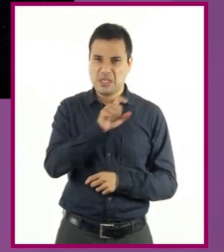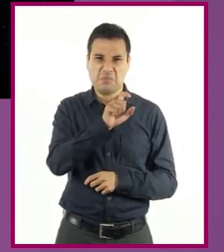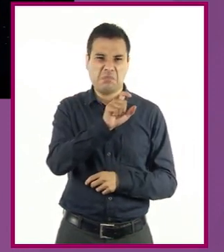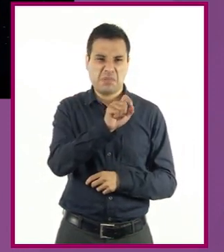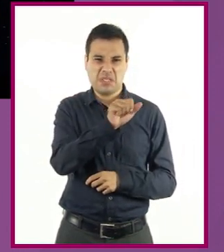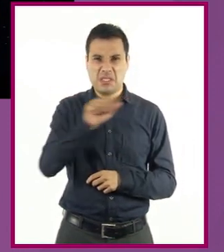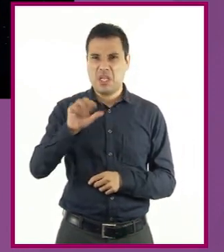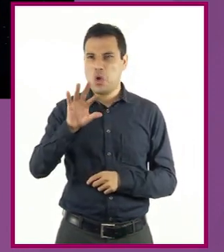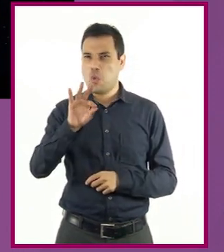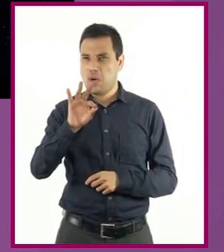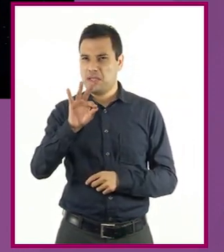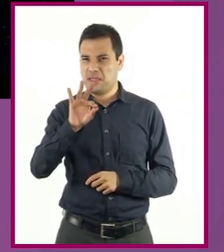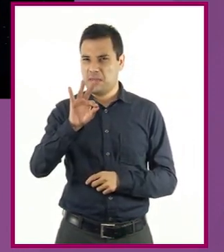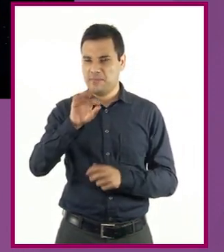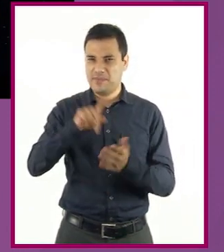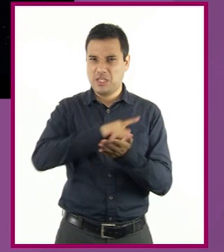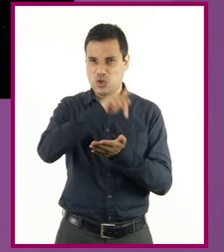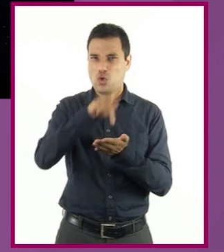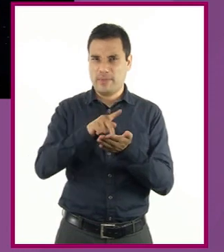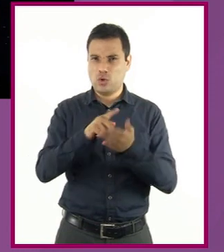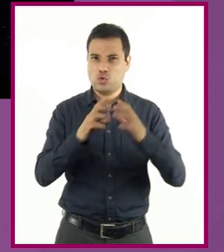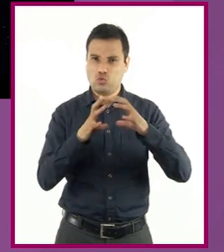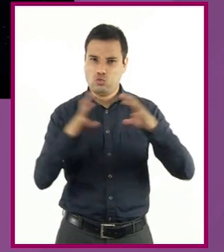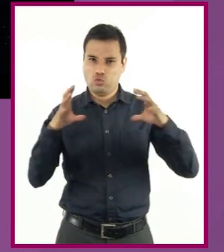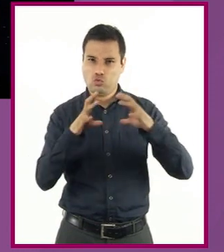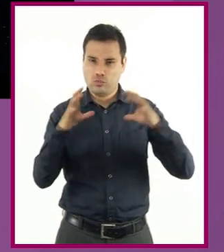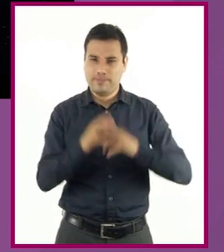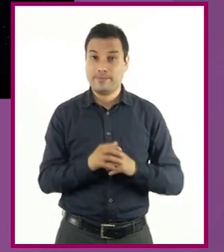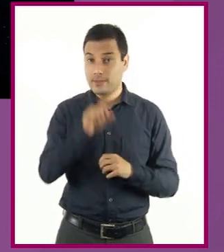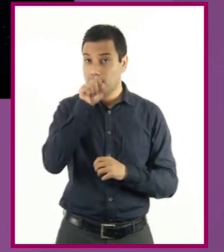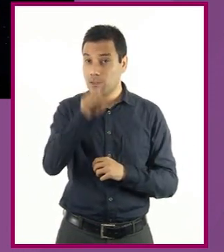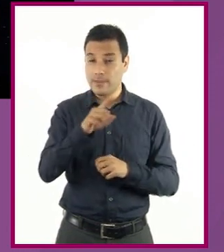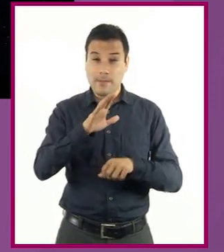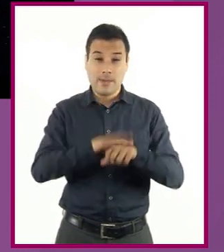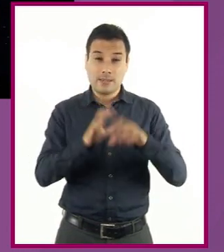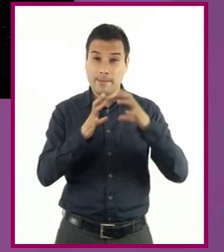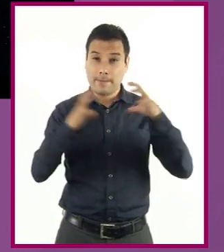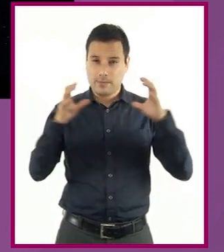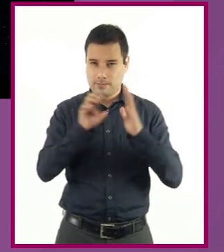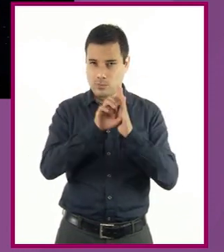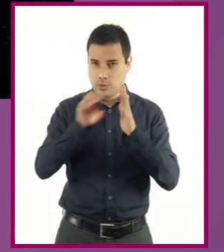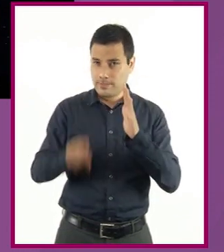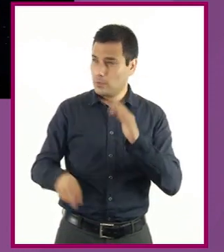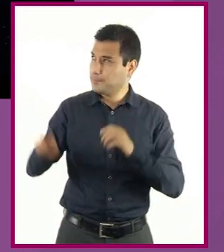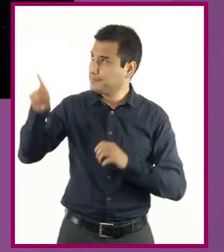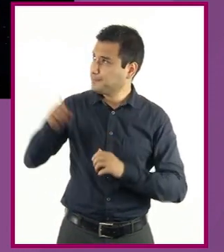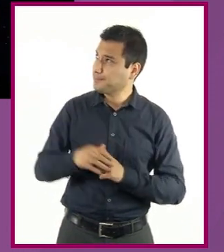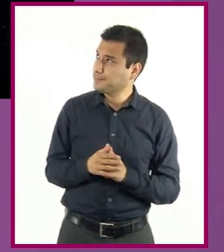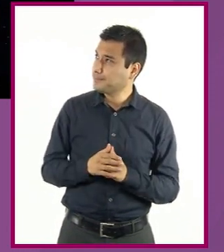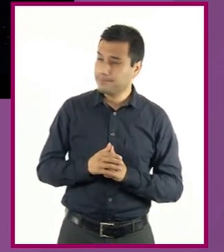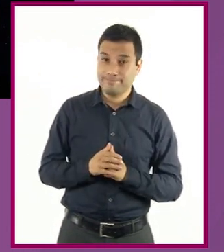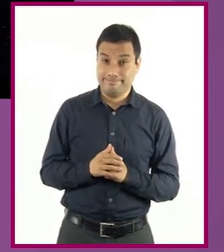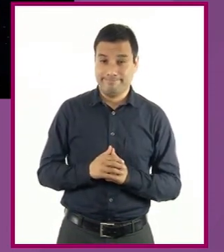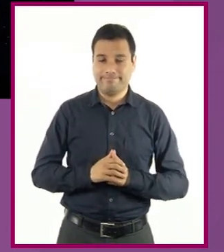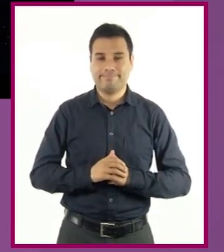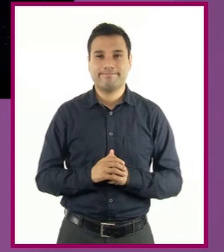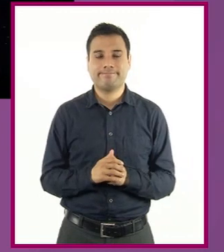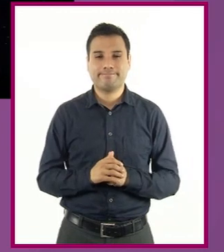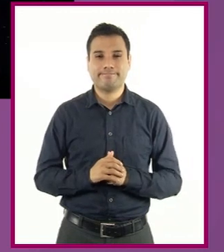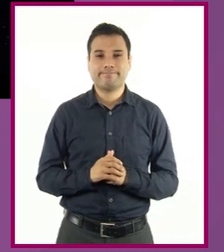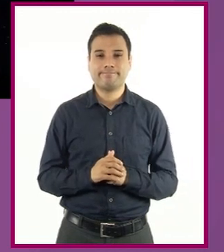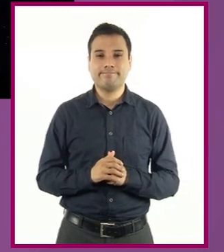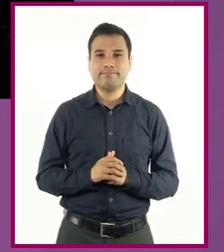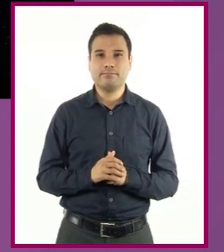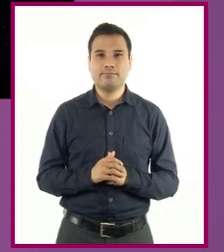a 40 kilómetros de diámetro, hasta supergigantes como Betelgeuse en la constelación de Orión, que tienen